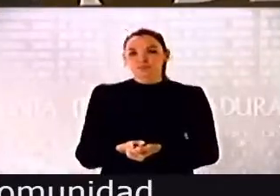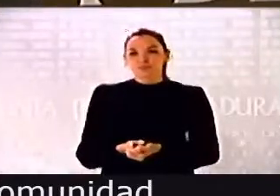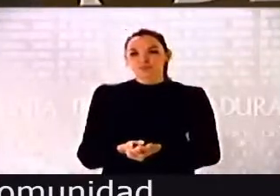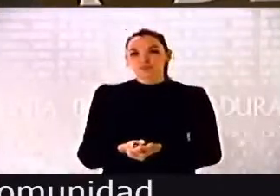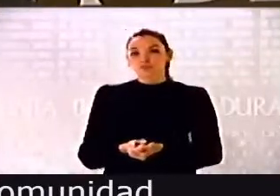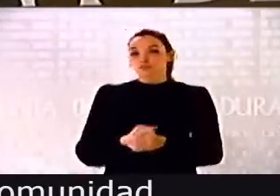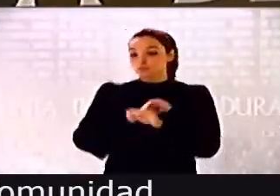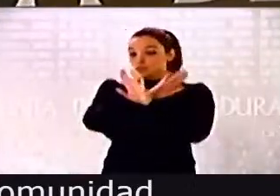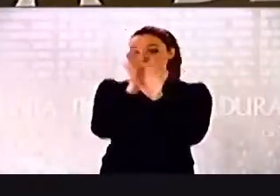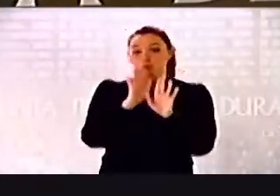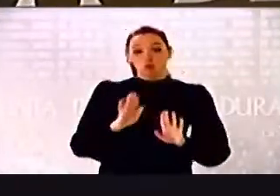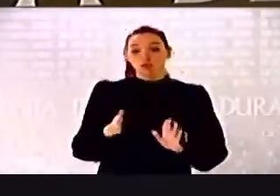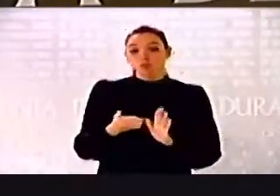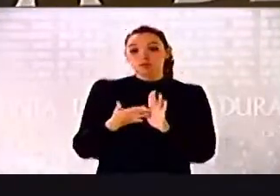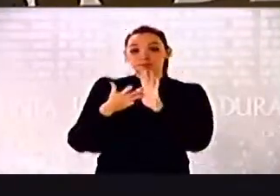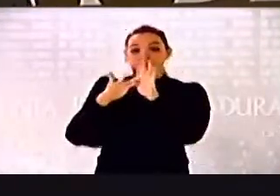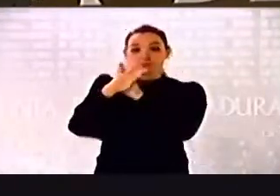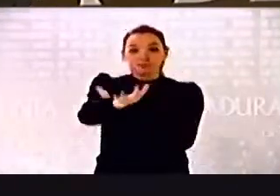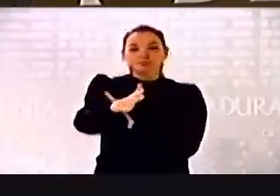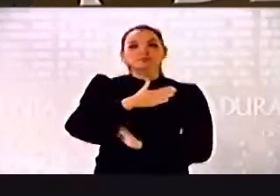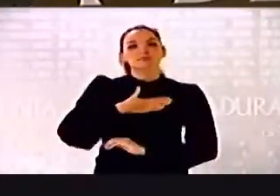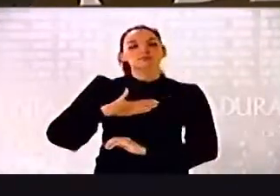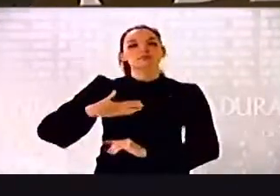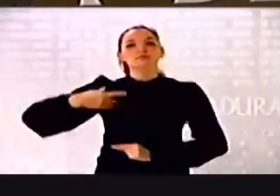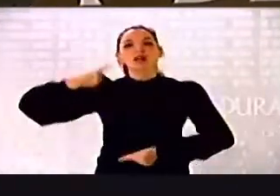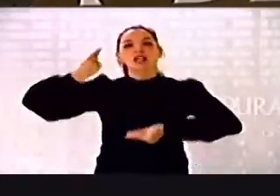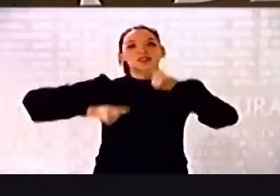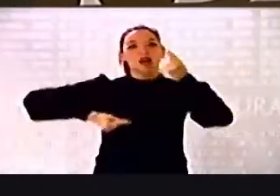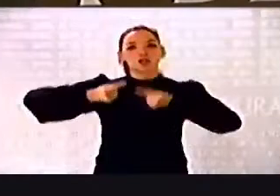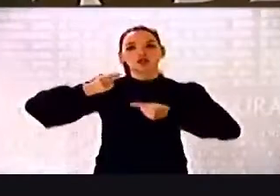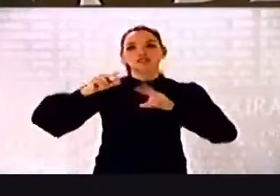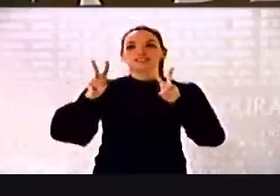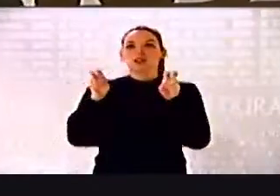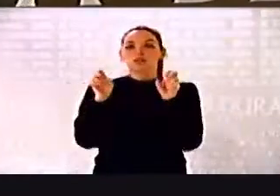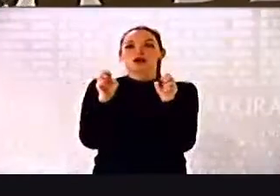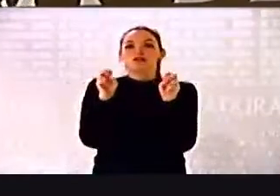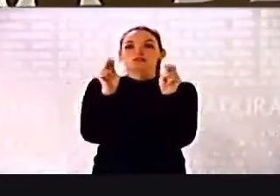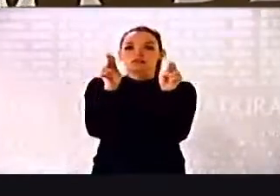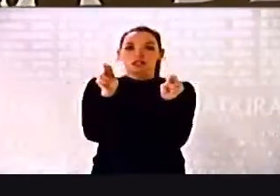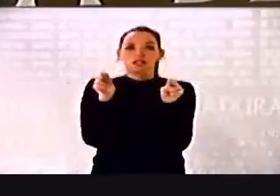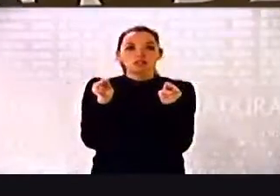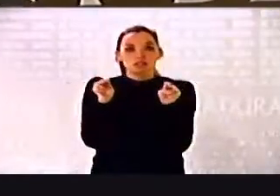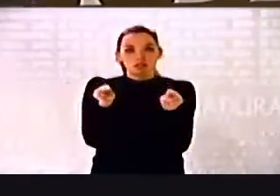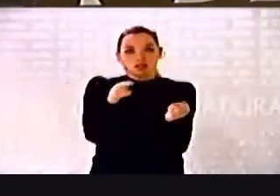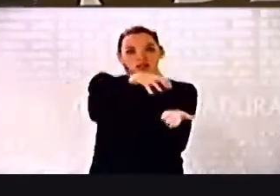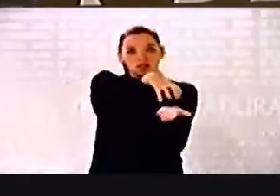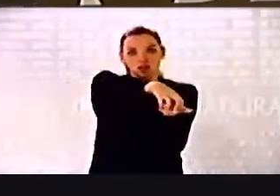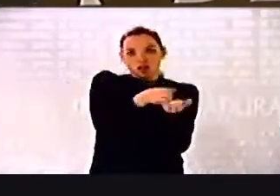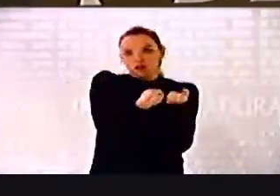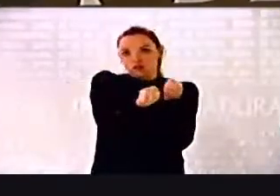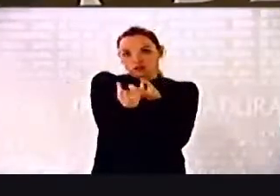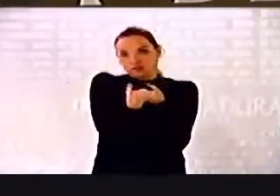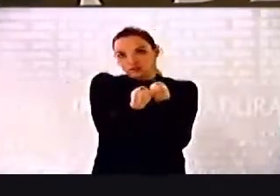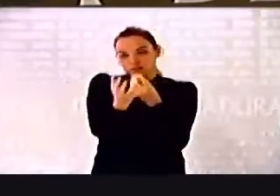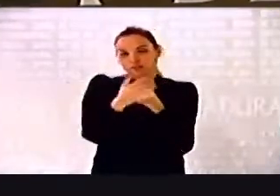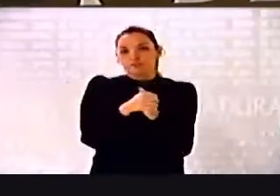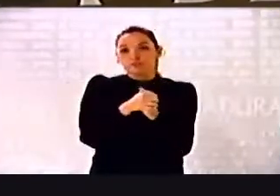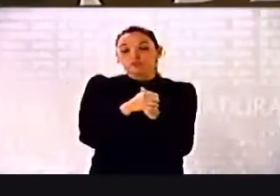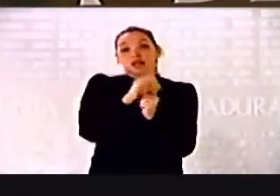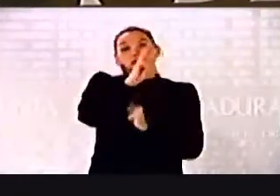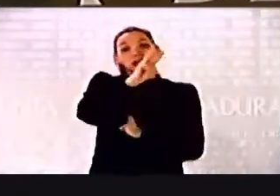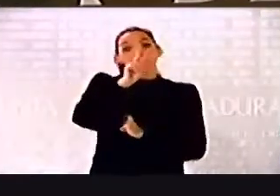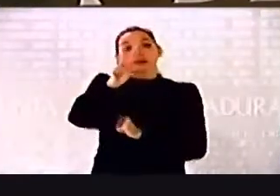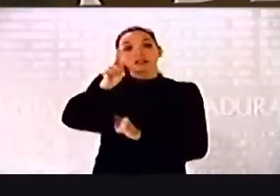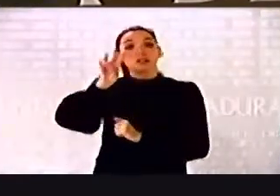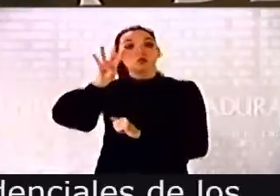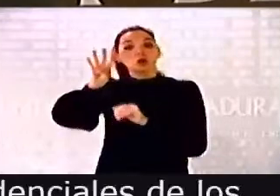Por último, le quiero dar los datos relativos a los centros residenciales. De los 324